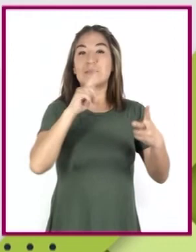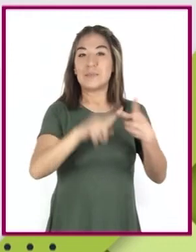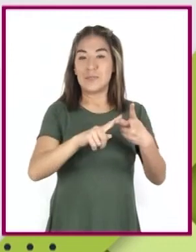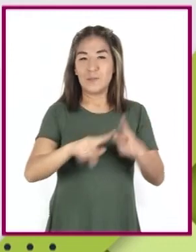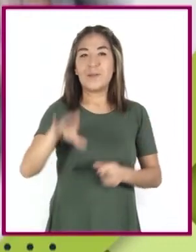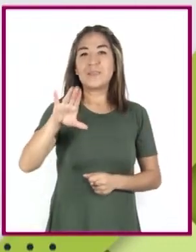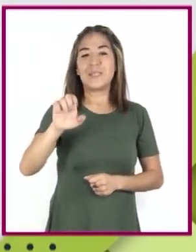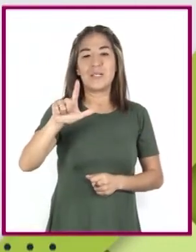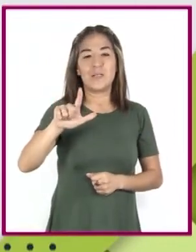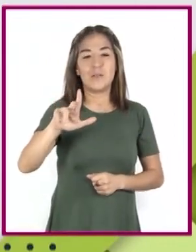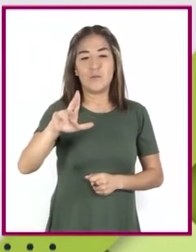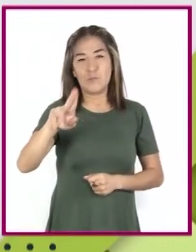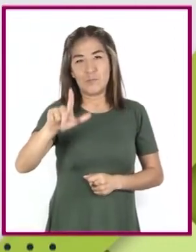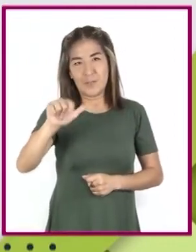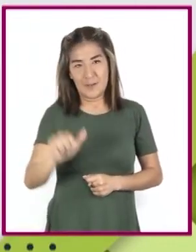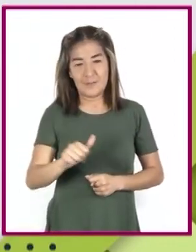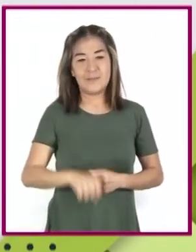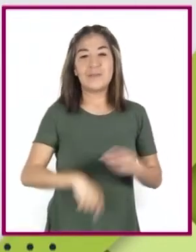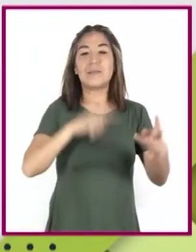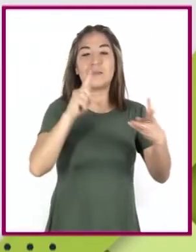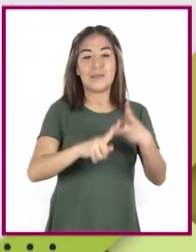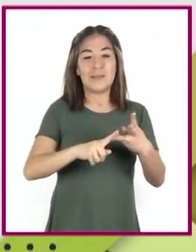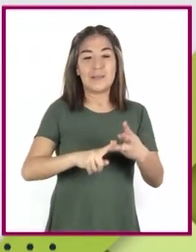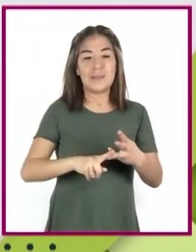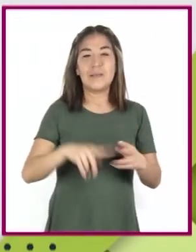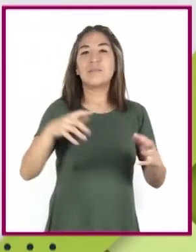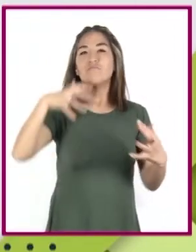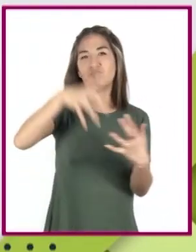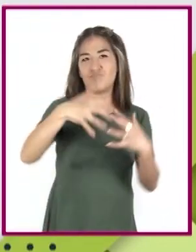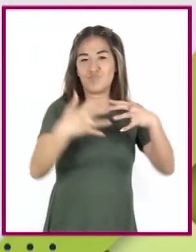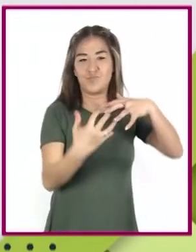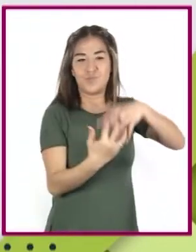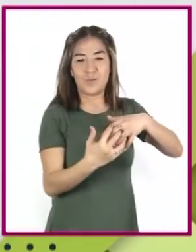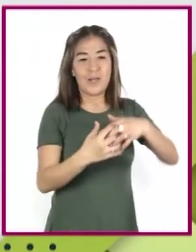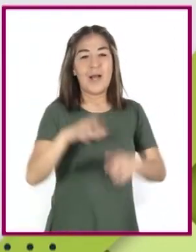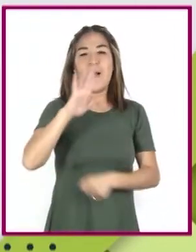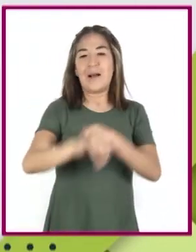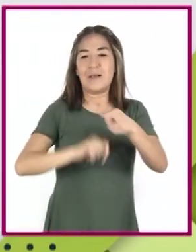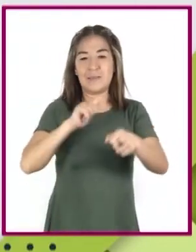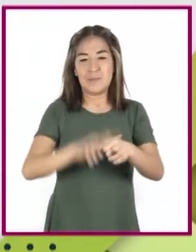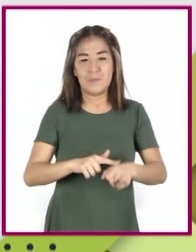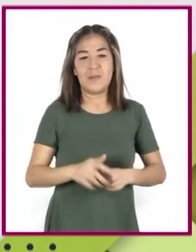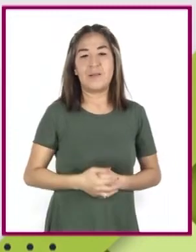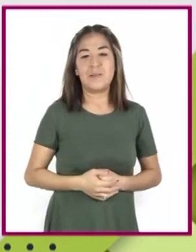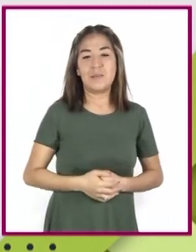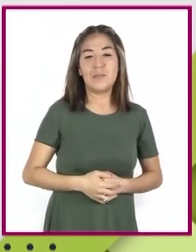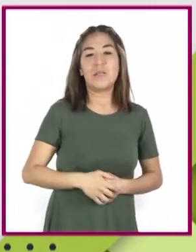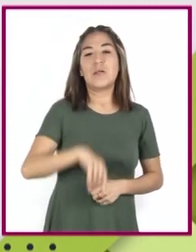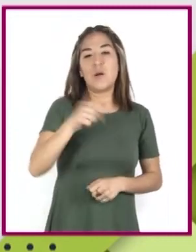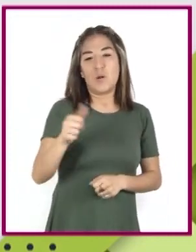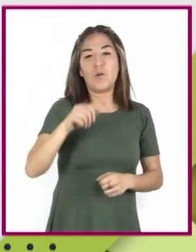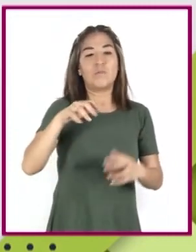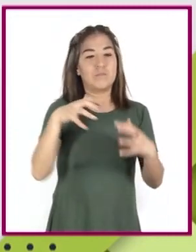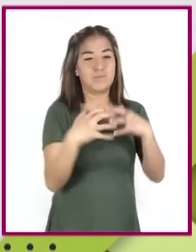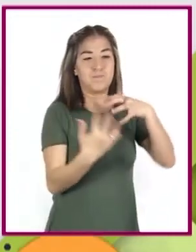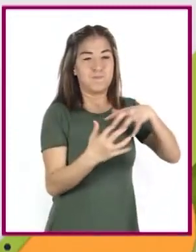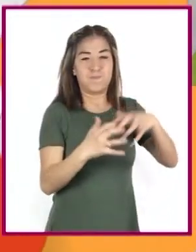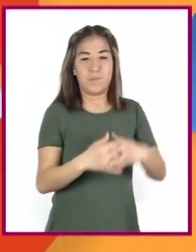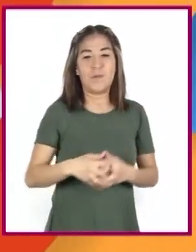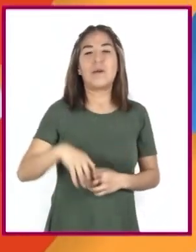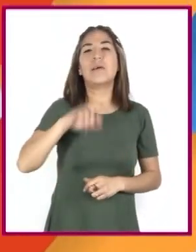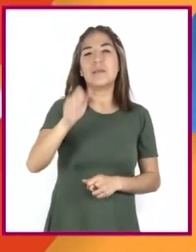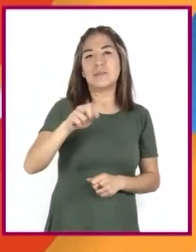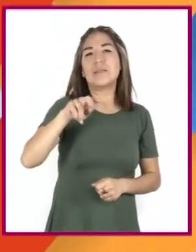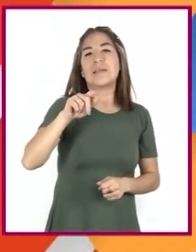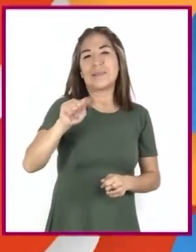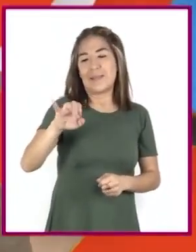célula. Seguido de tejido vegetal. Y por último, tejido animal.